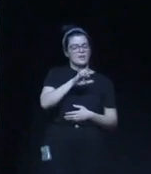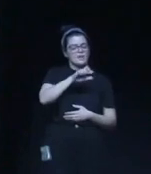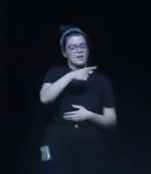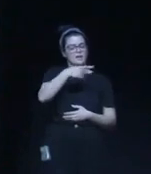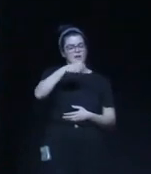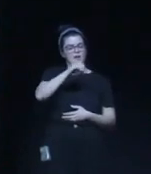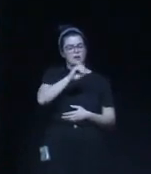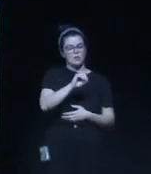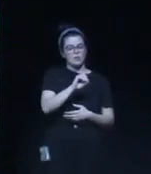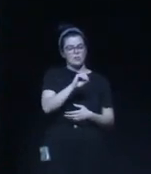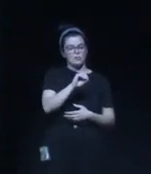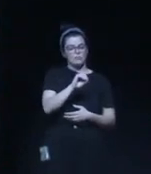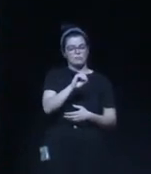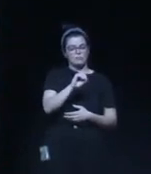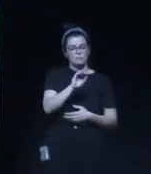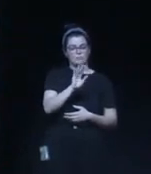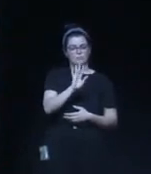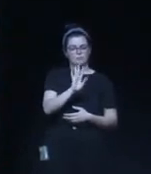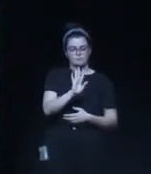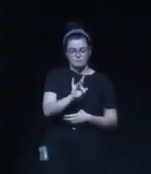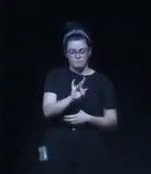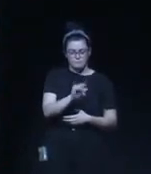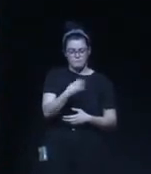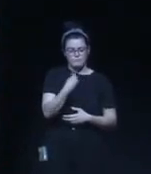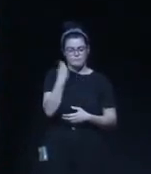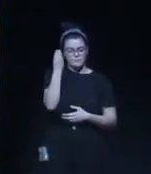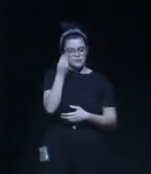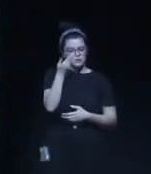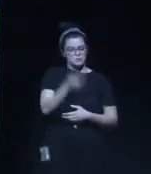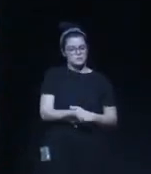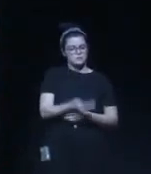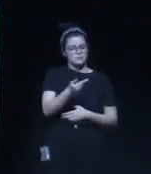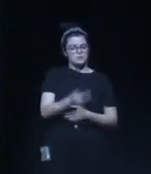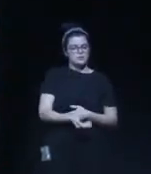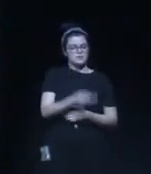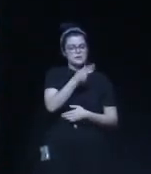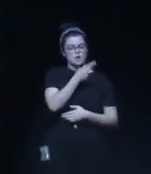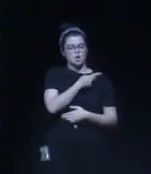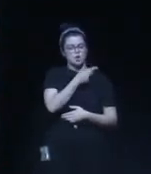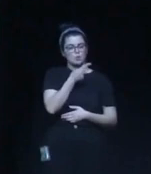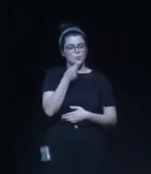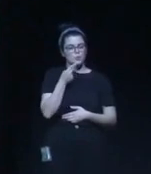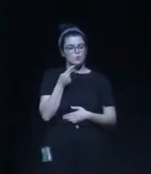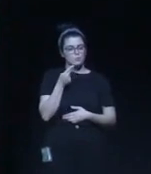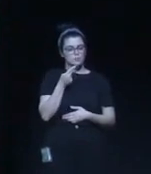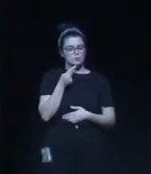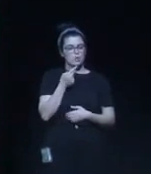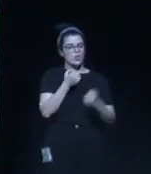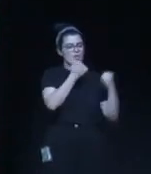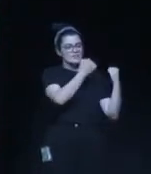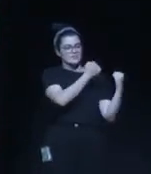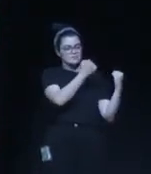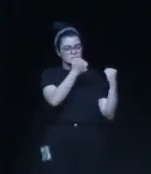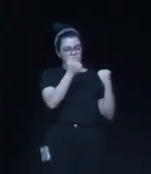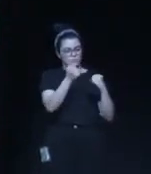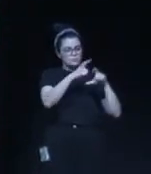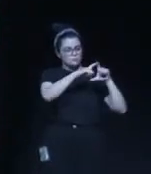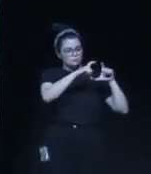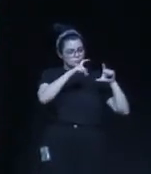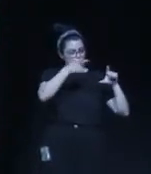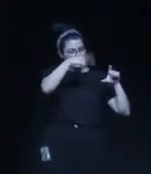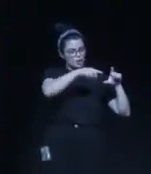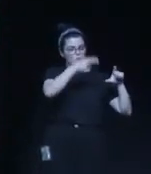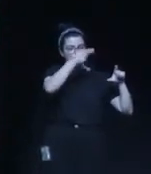O sea, es muy importante, pues eso, ¿no? El compromiso a nivel, pues, de las instituciones y tal, y por eso,